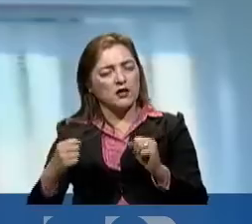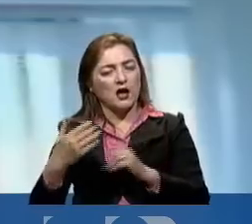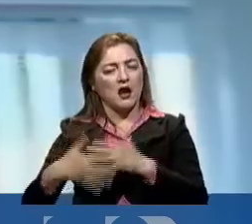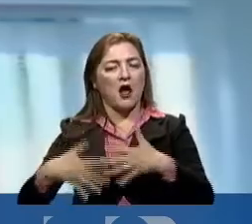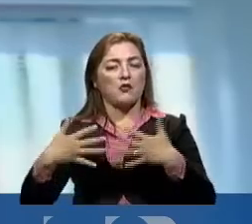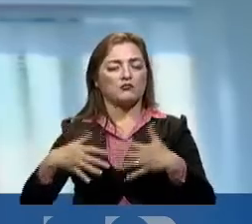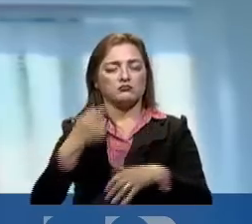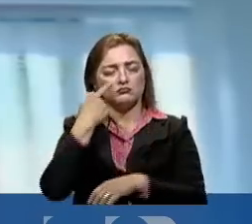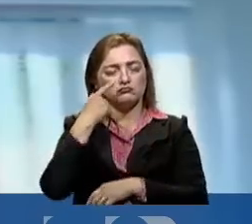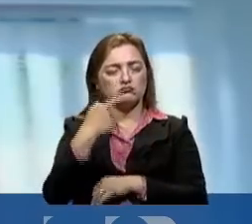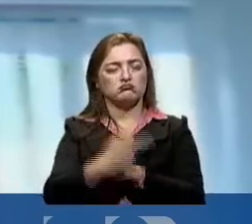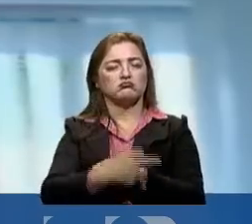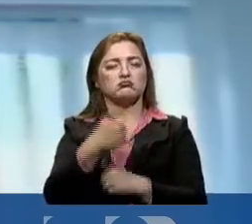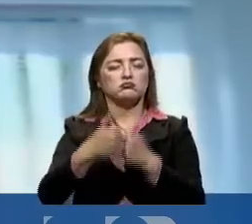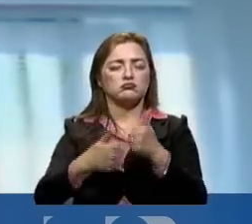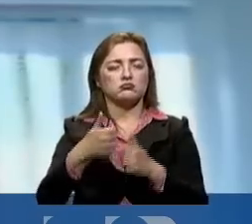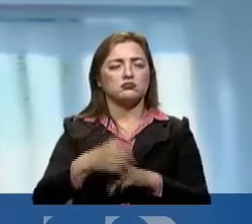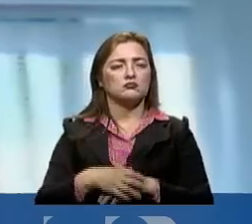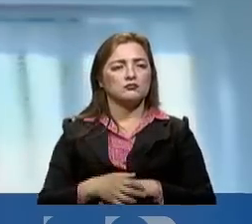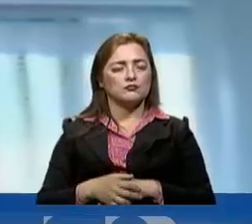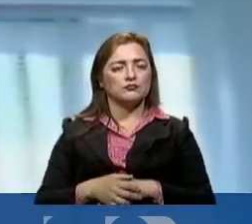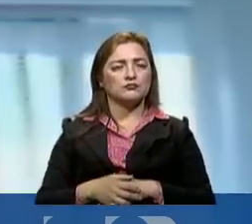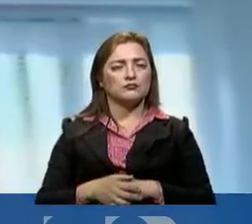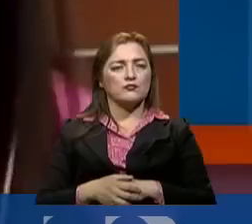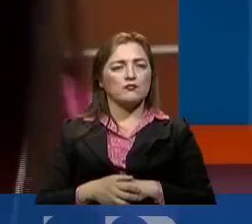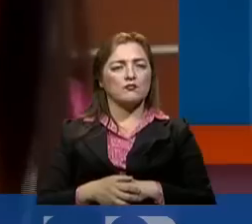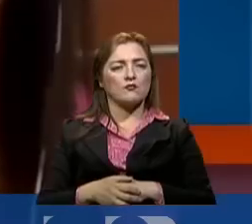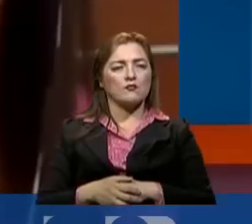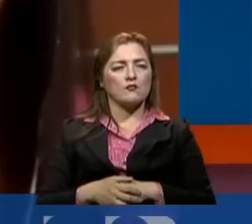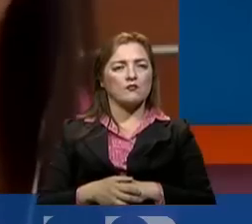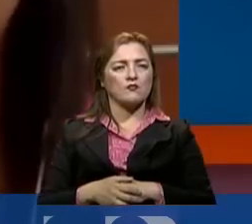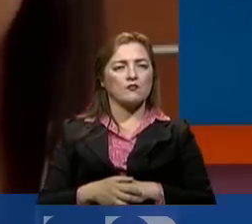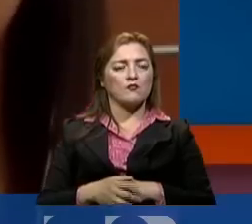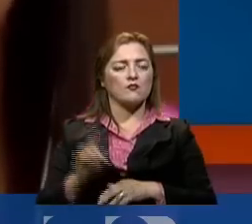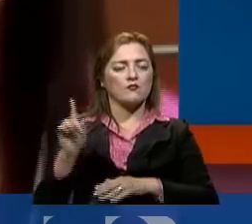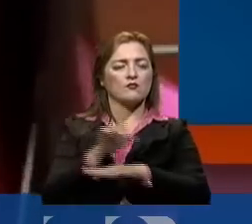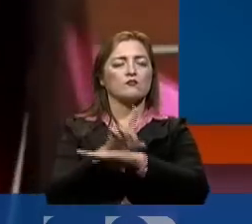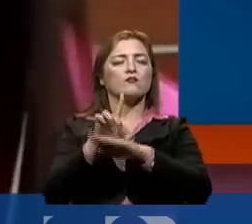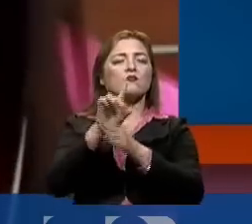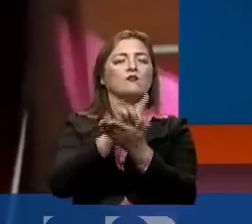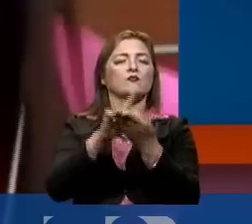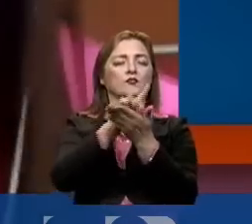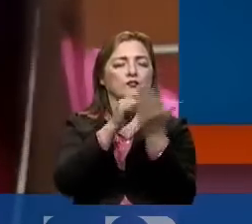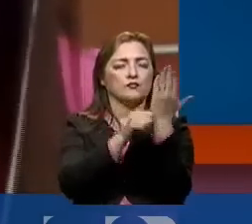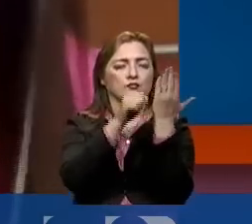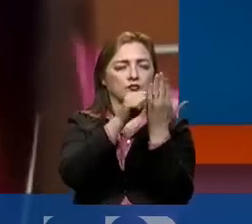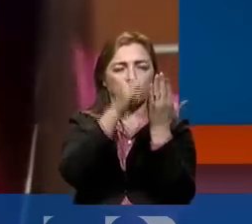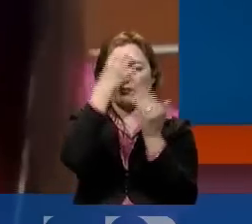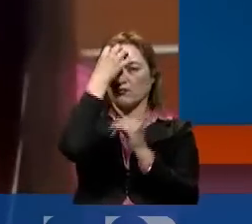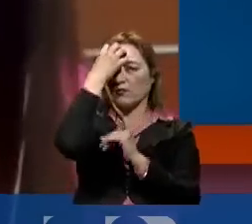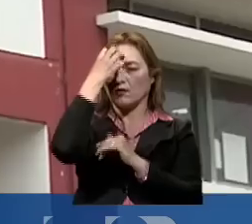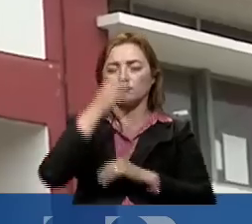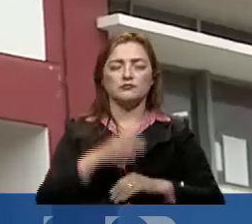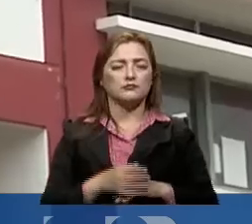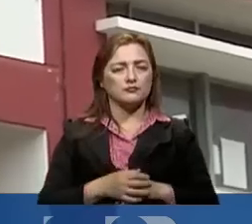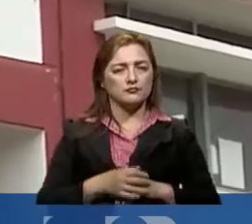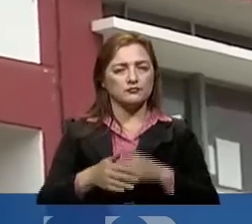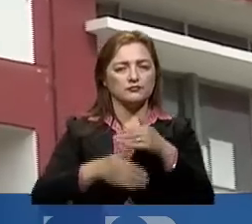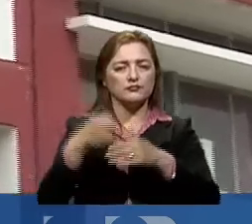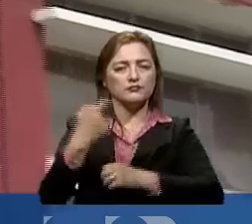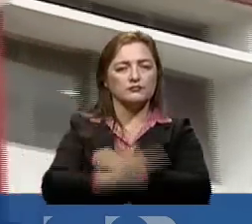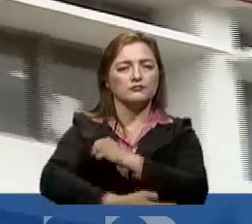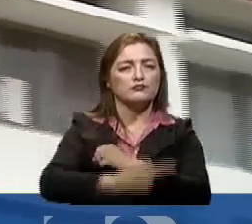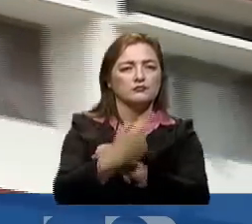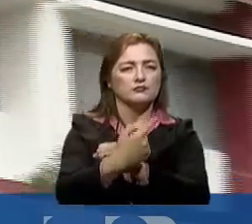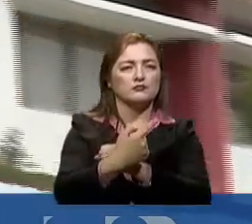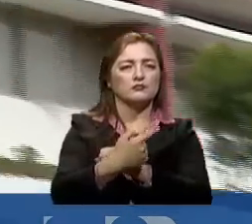acciones sancionatorias. No obstante, David Cadena, director distrital del Ministerio de Educación, agrega que el proceso de sanciones